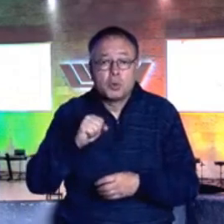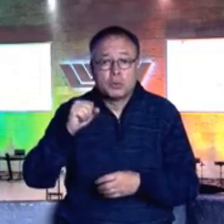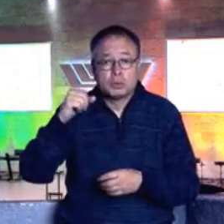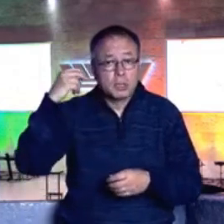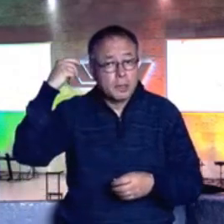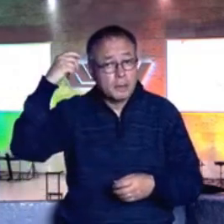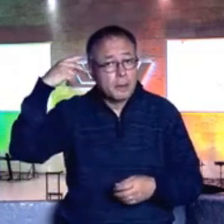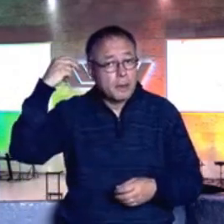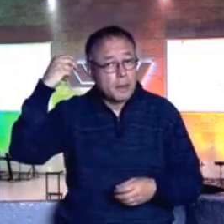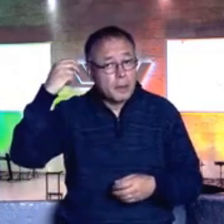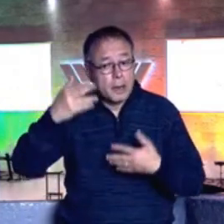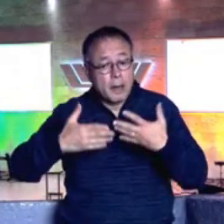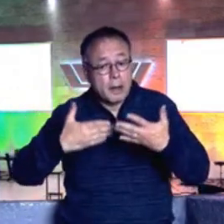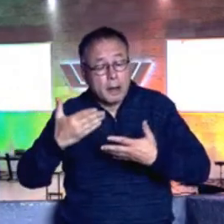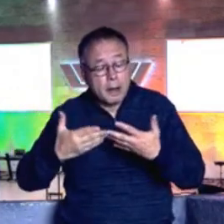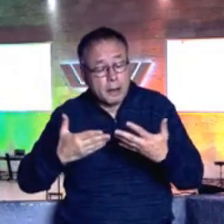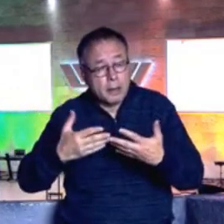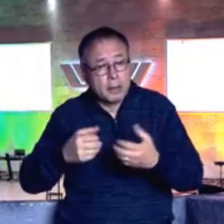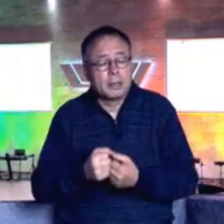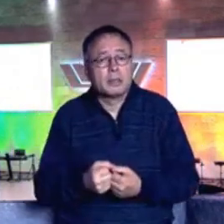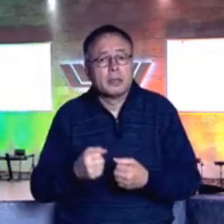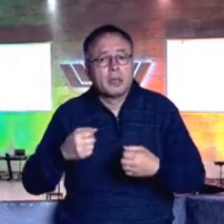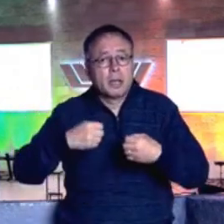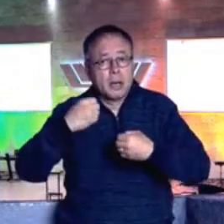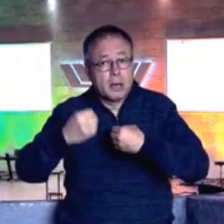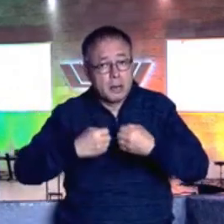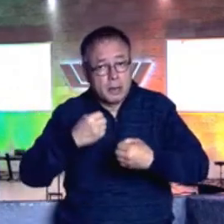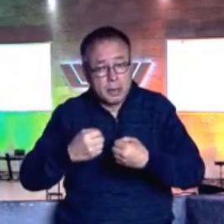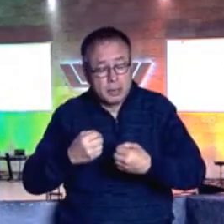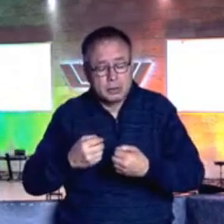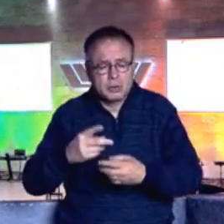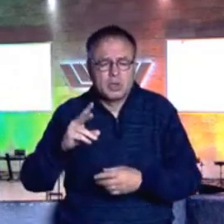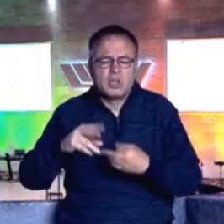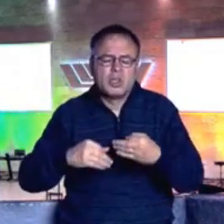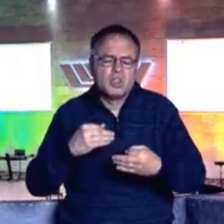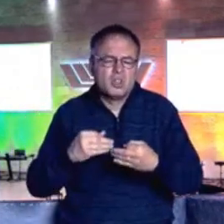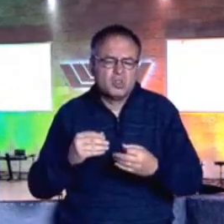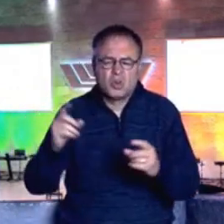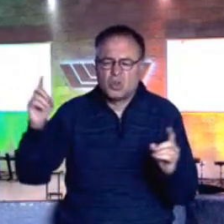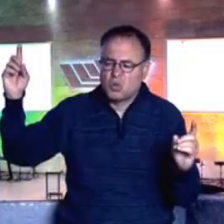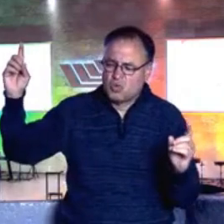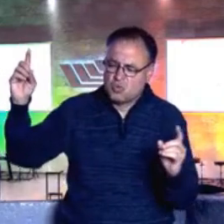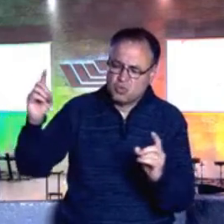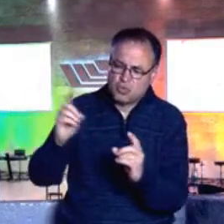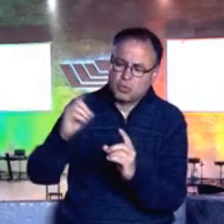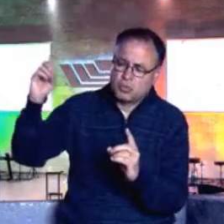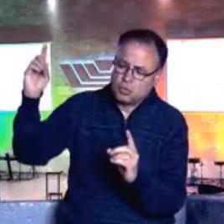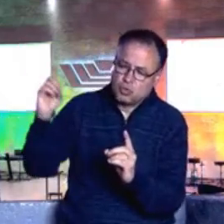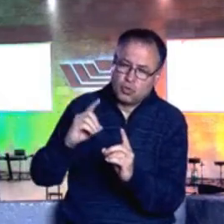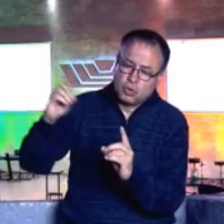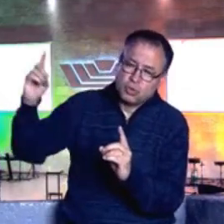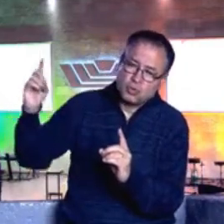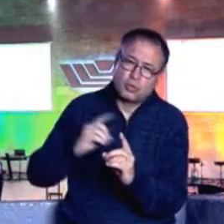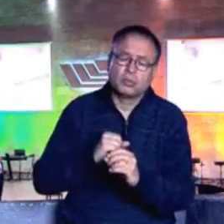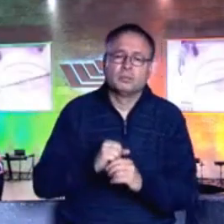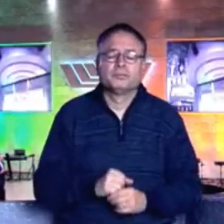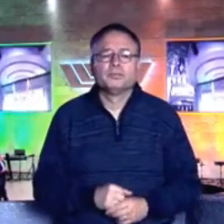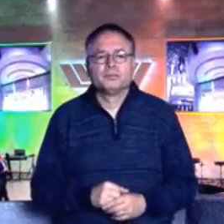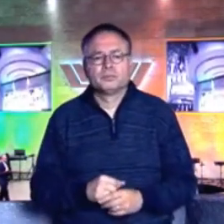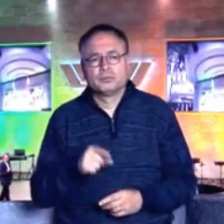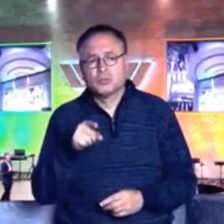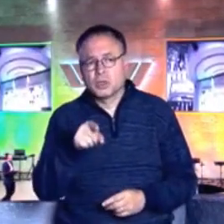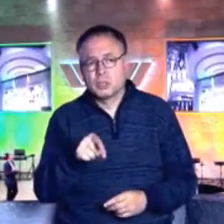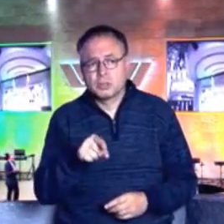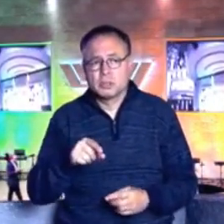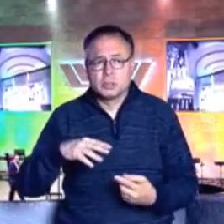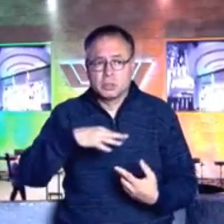y todas estas cosas le serán añadidas Así que Búscalo a él si estás